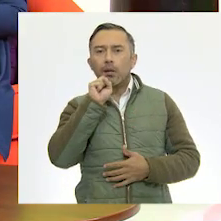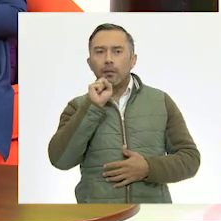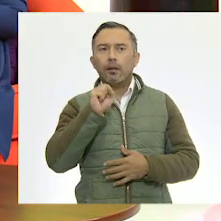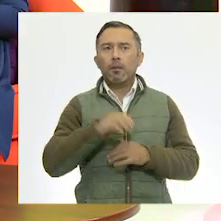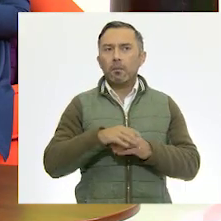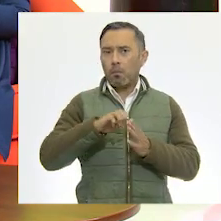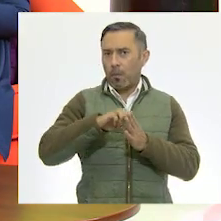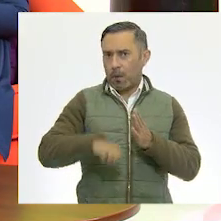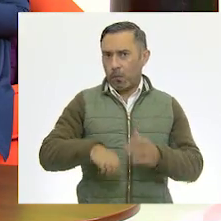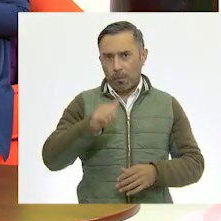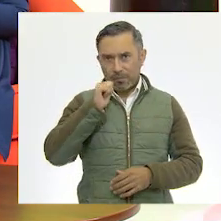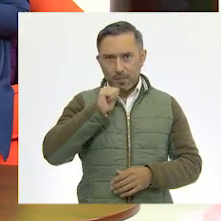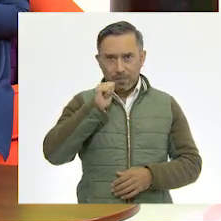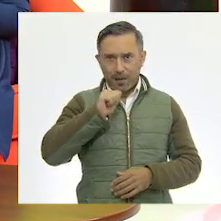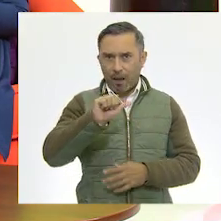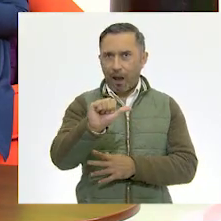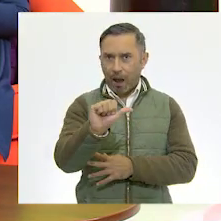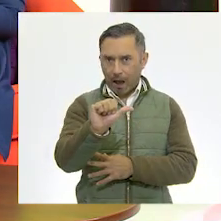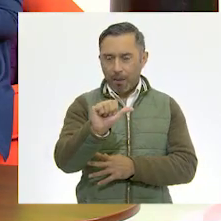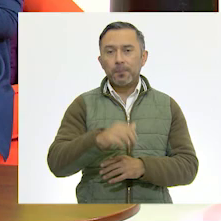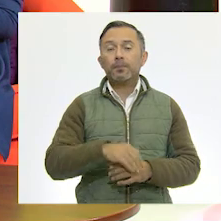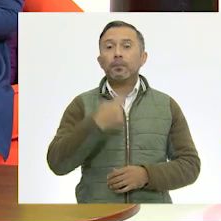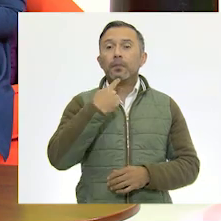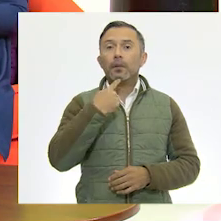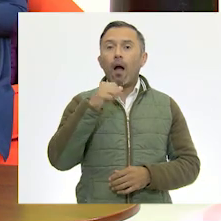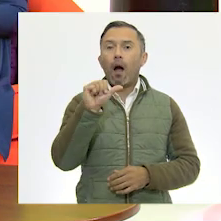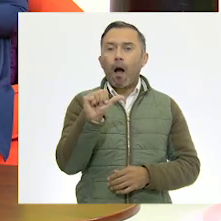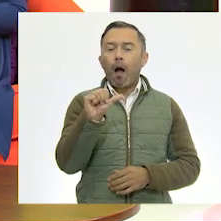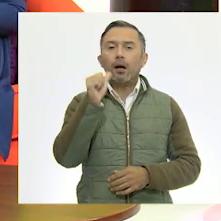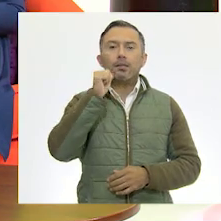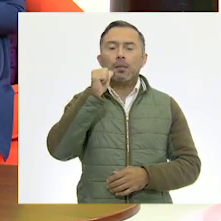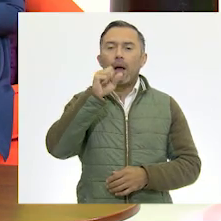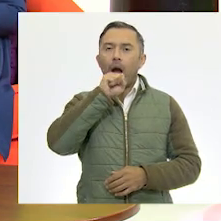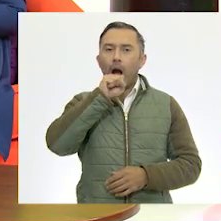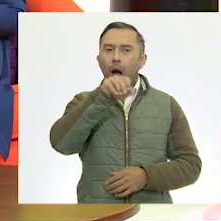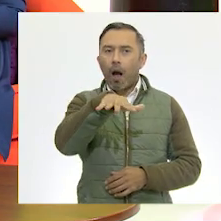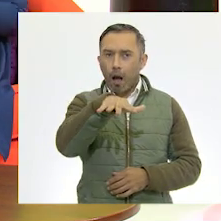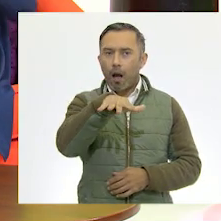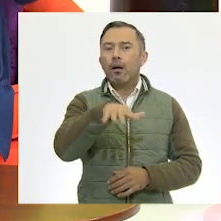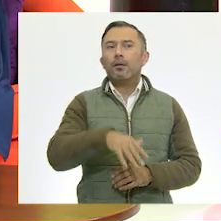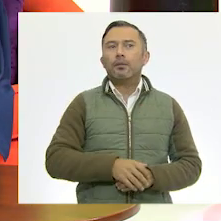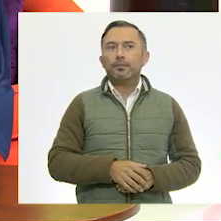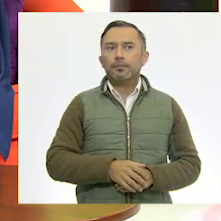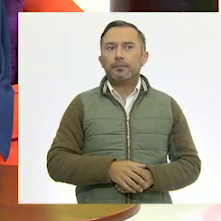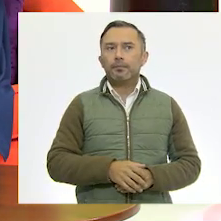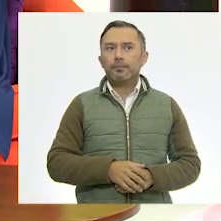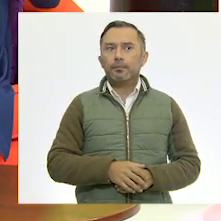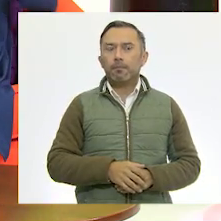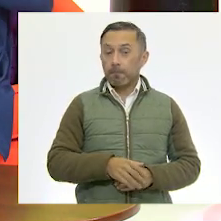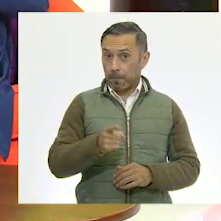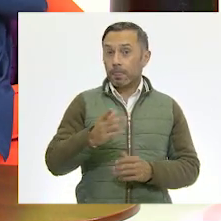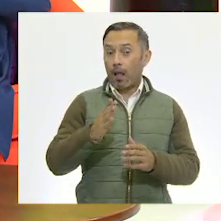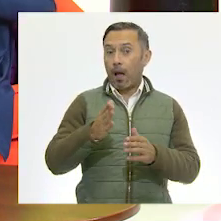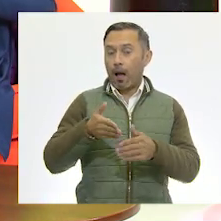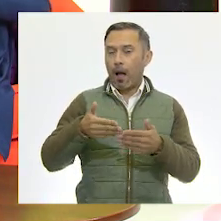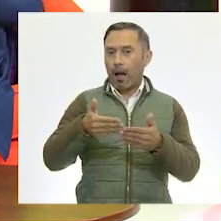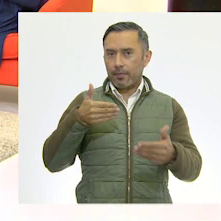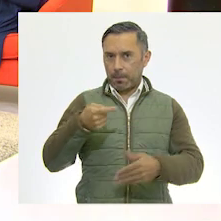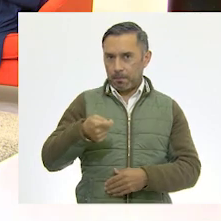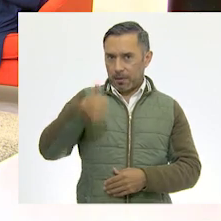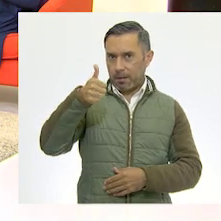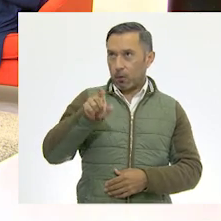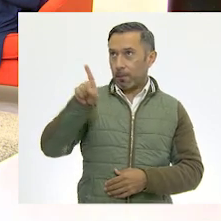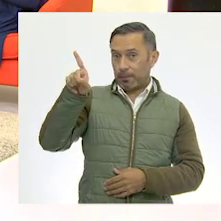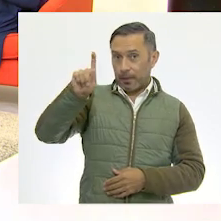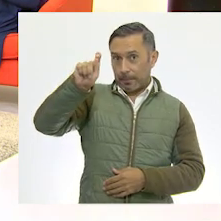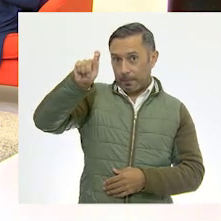Hacemos siempre el sonido va por siempre delante y por supuesto, antes de eso, en el pizarrón se